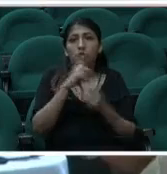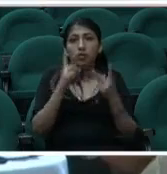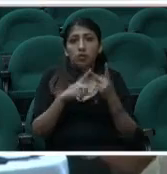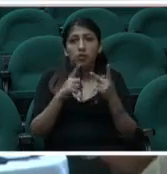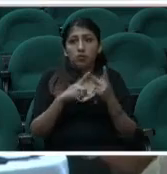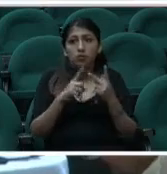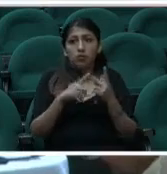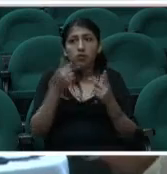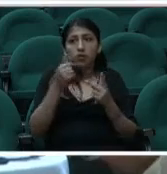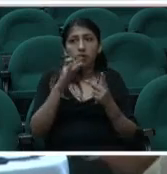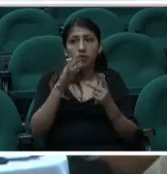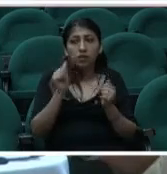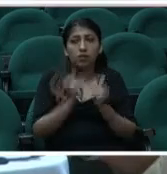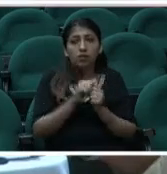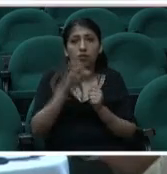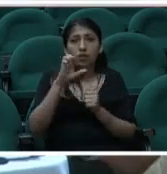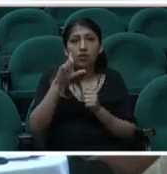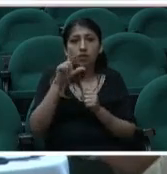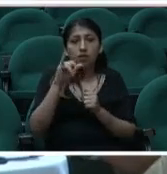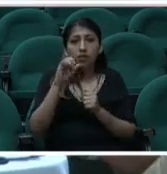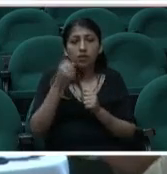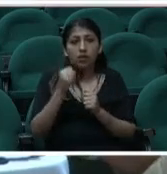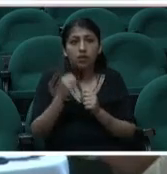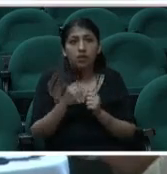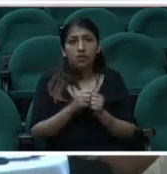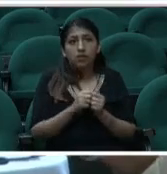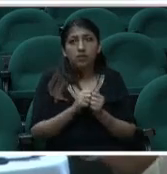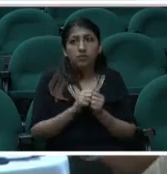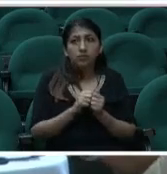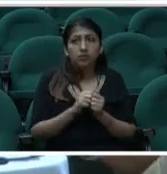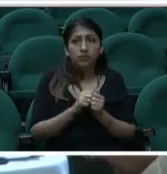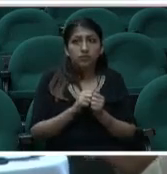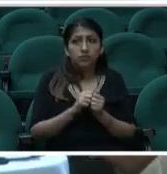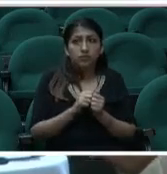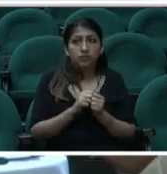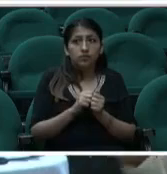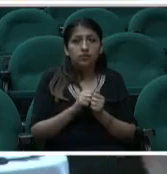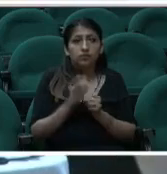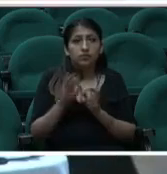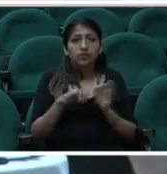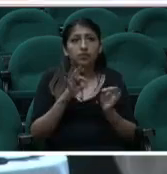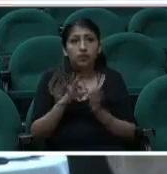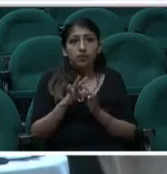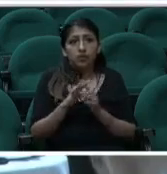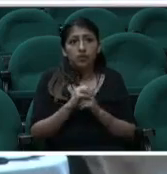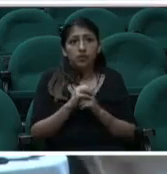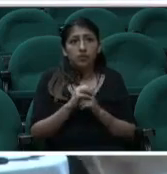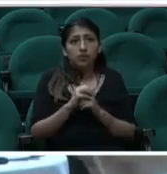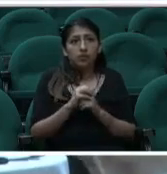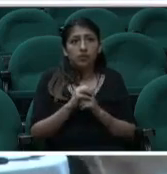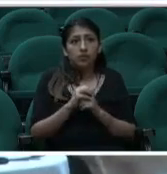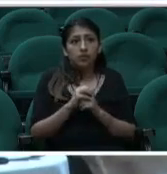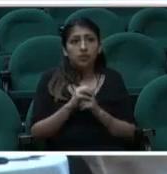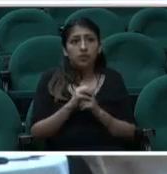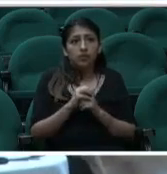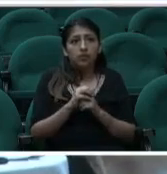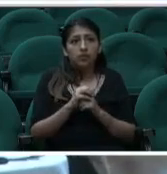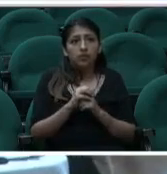candidato grande con candidato hatcher o perfecto vamos entonces